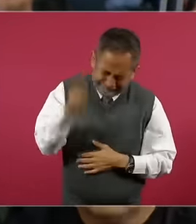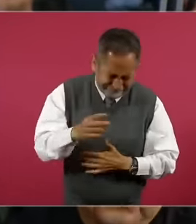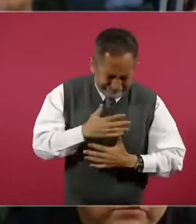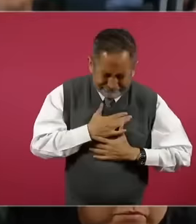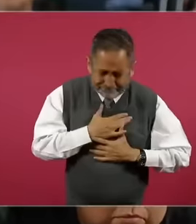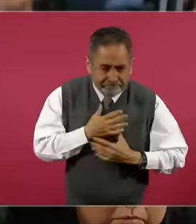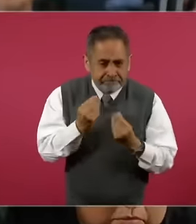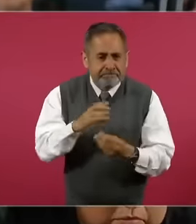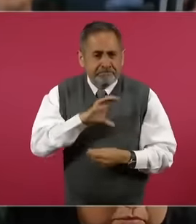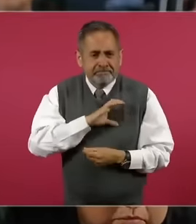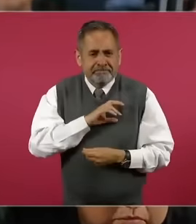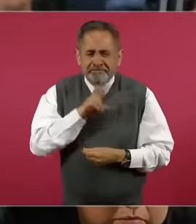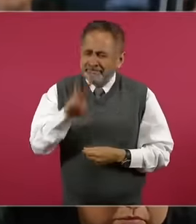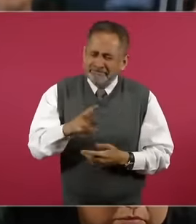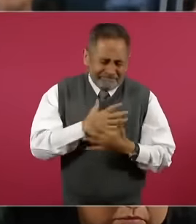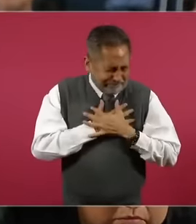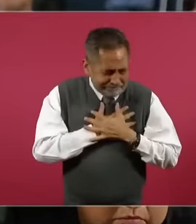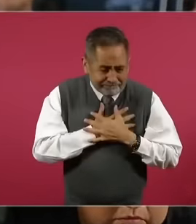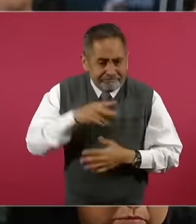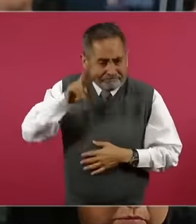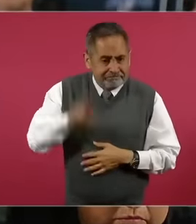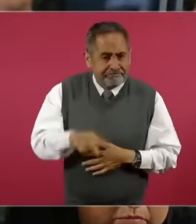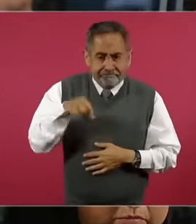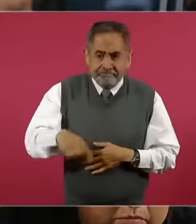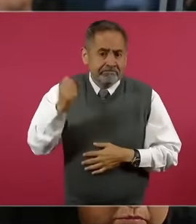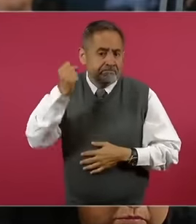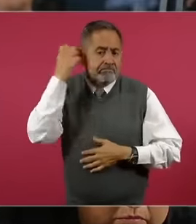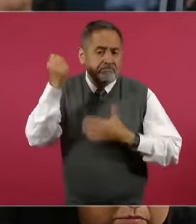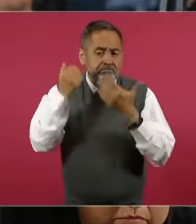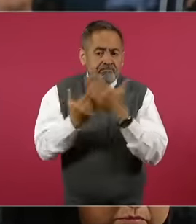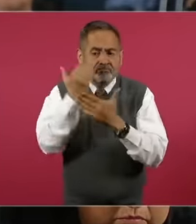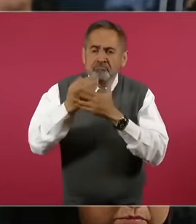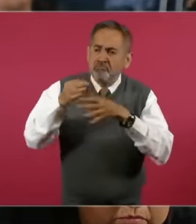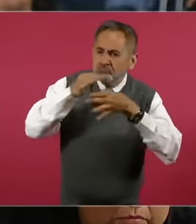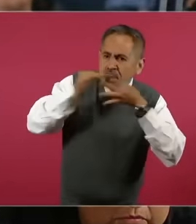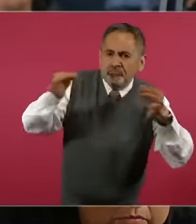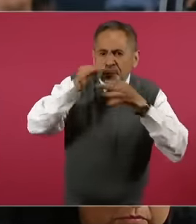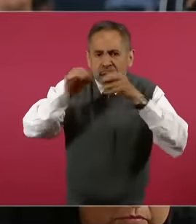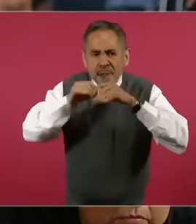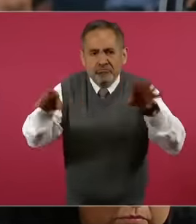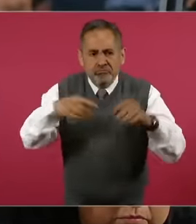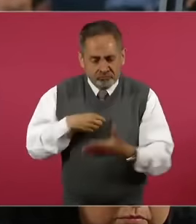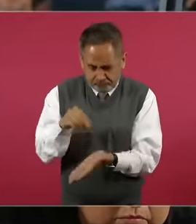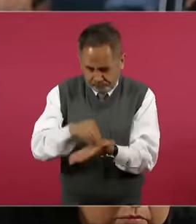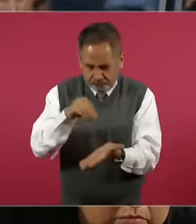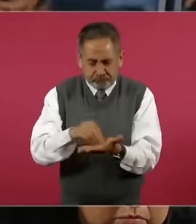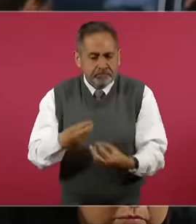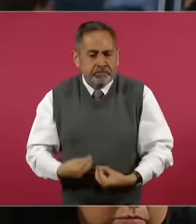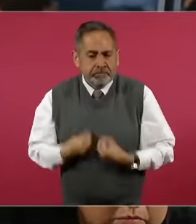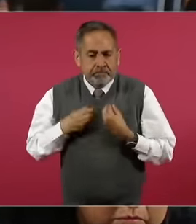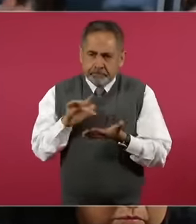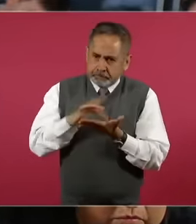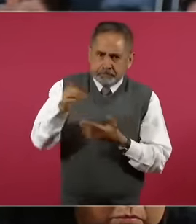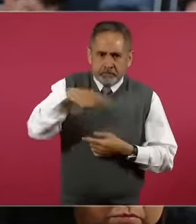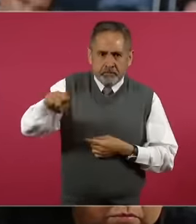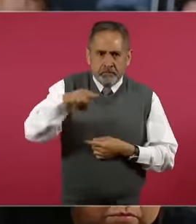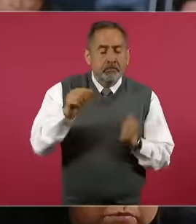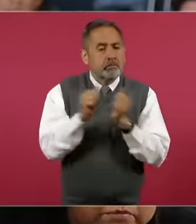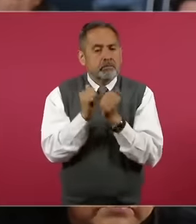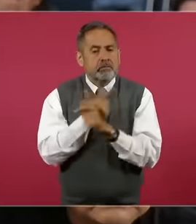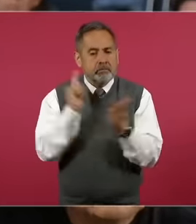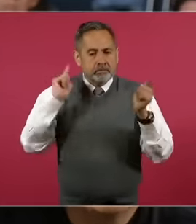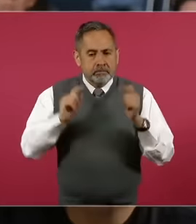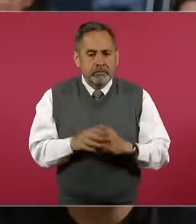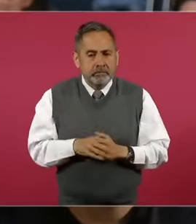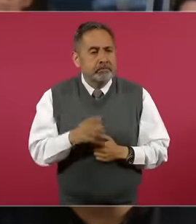mucho cariño y mucho amor porque gracias a esta mañanera yo estoy seguro que sigo con vida y que además estoy en libertad.